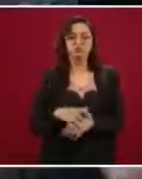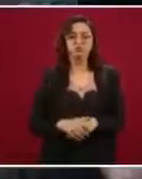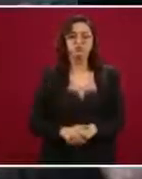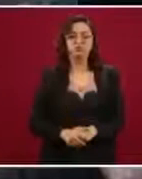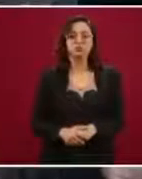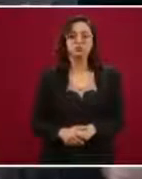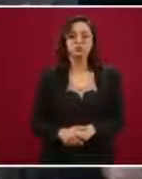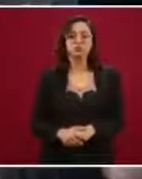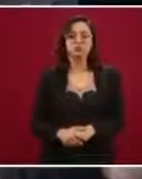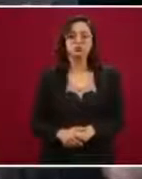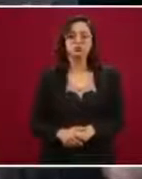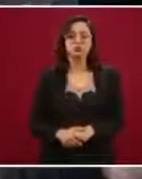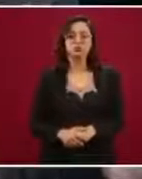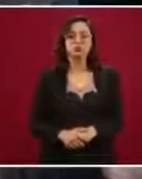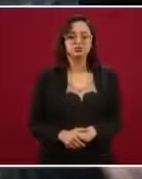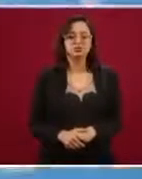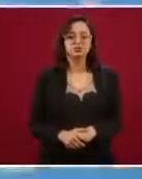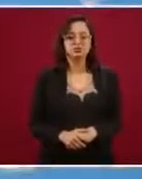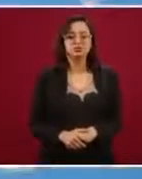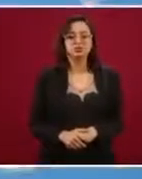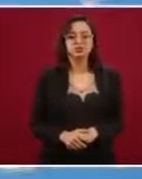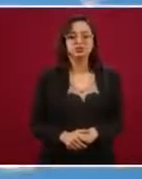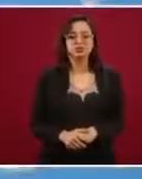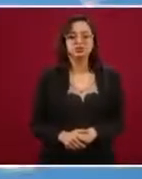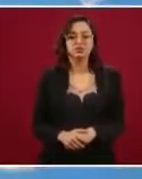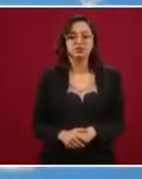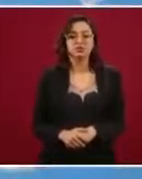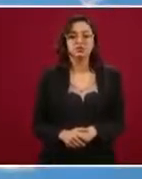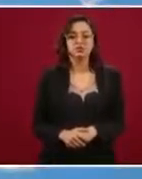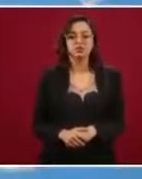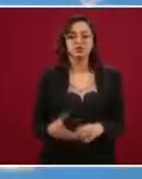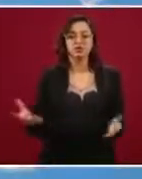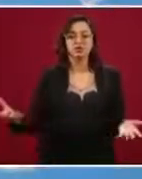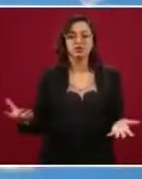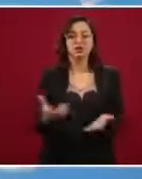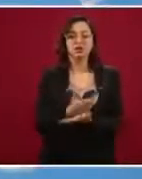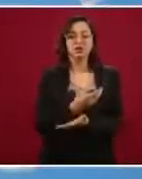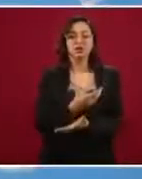porque gané la presidencia